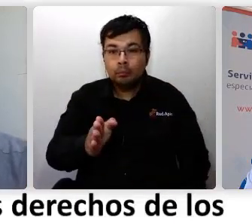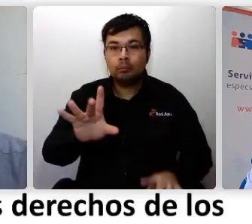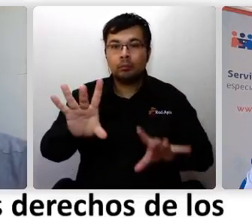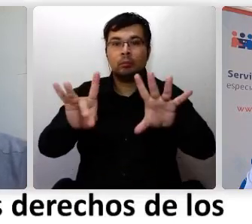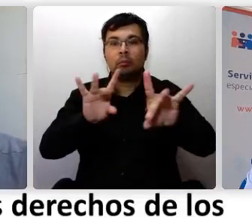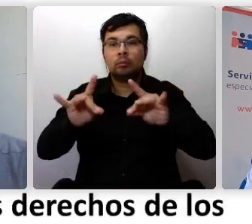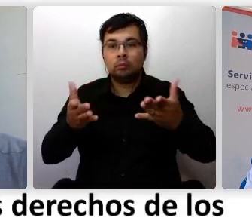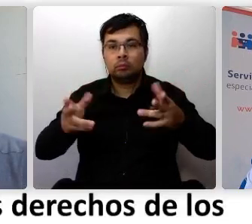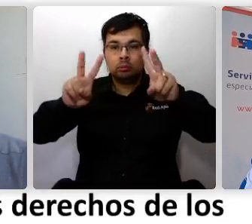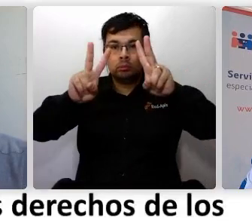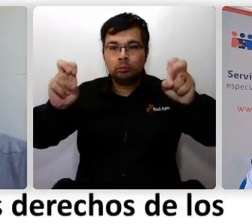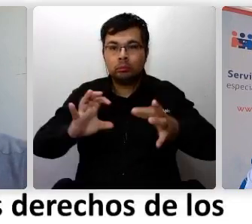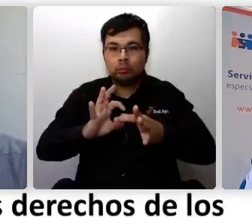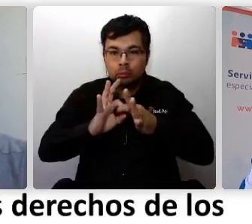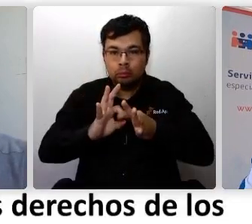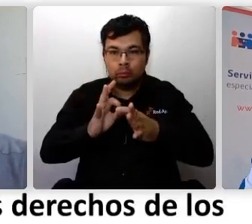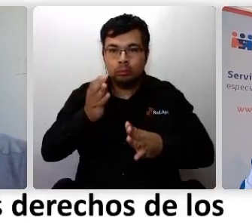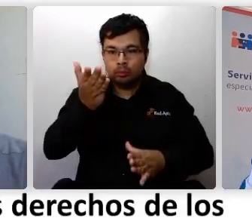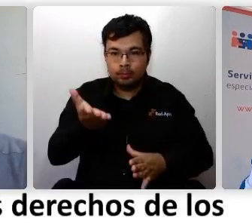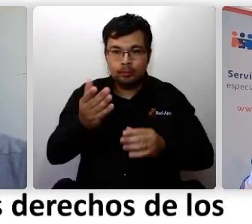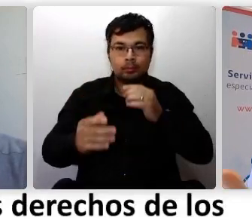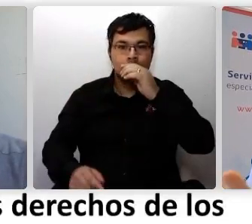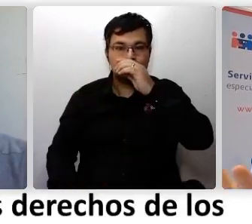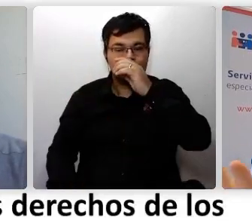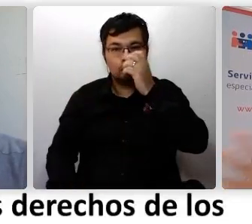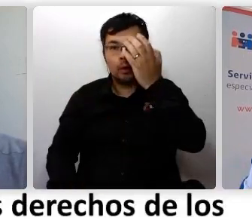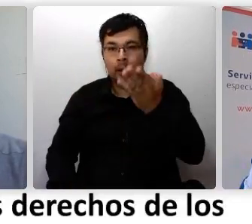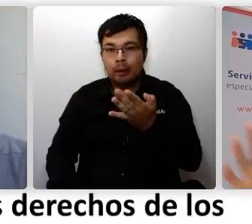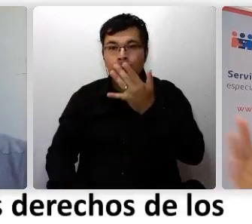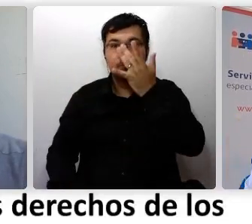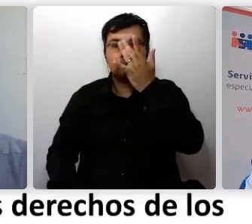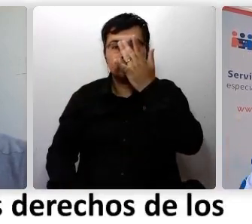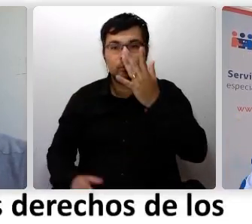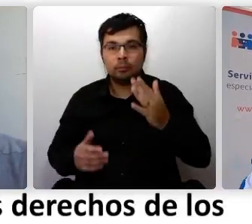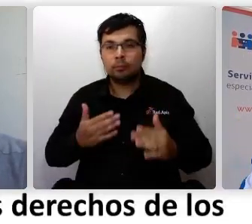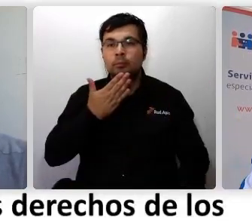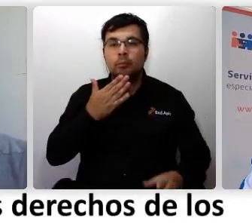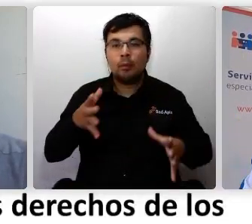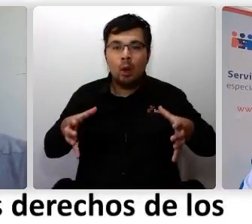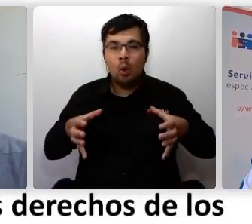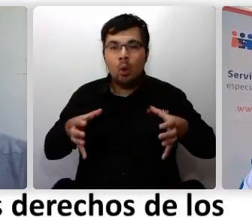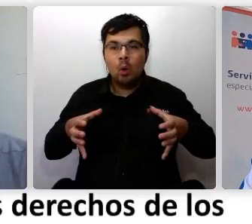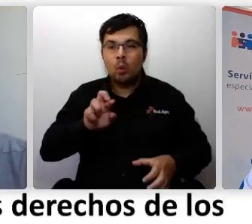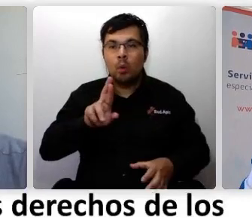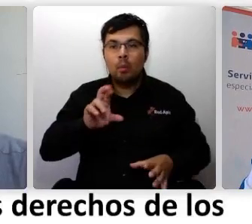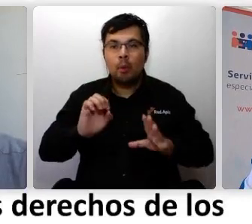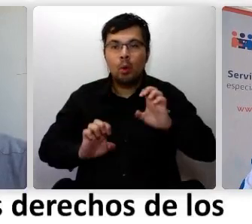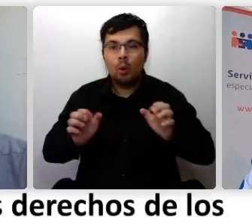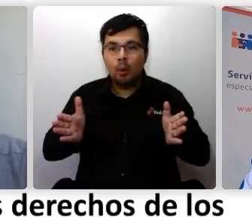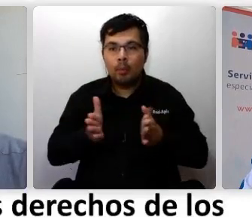temáticas. Gracias André, a ti en lo personal, al equipo de ProPyme, que nos conocemos hace bastantes años,